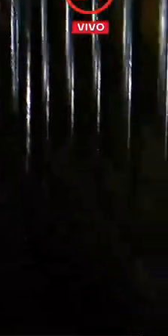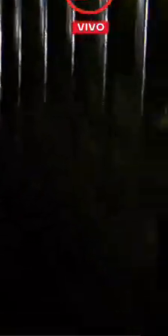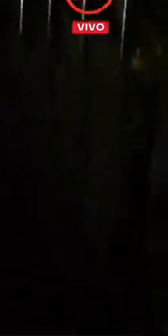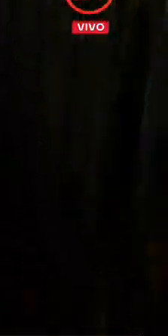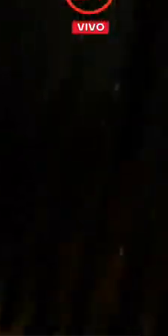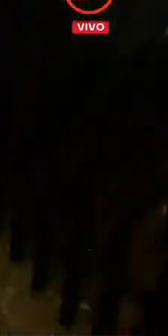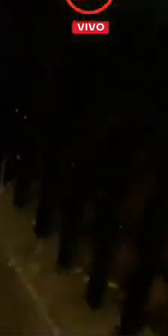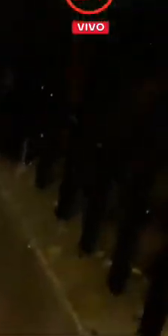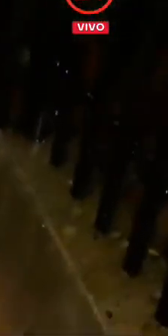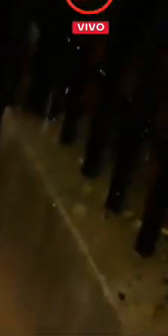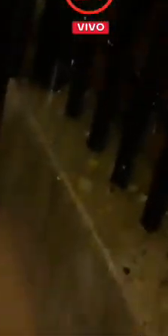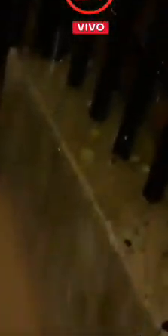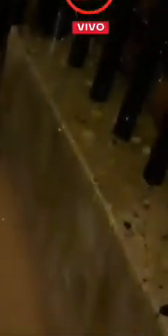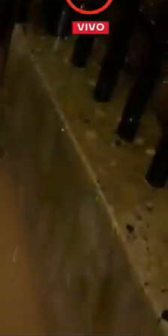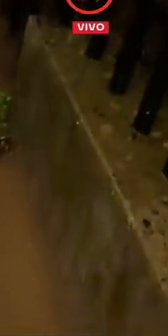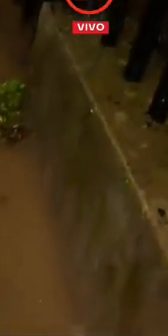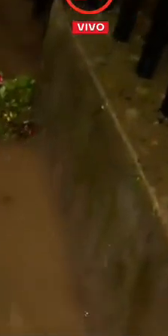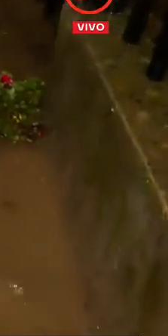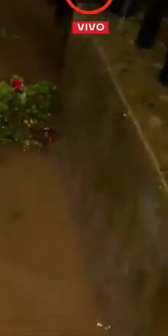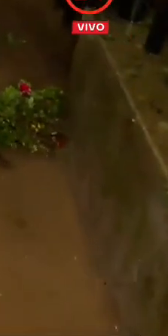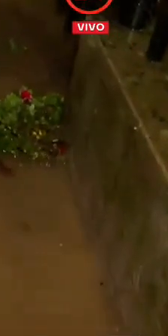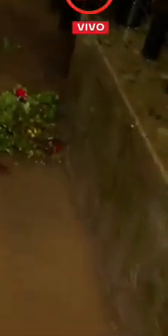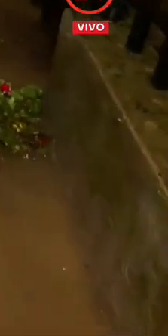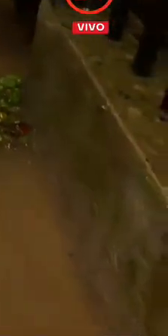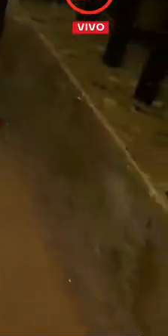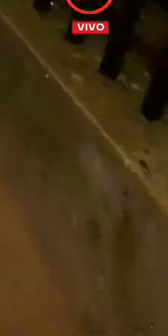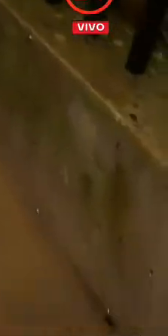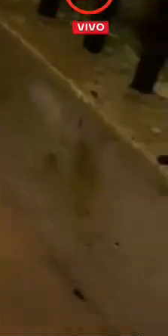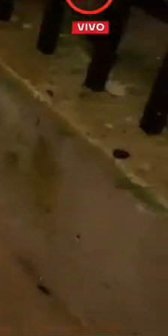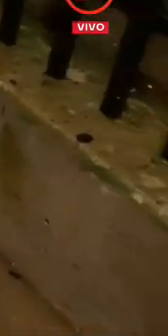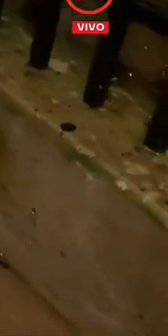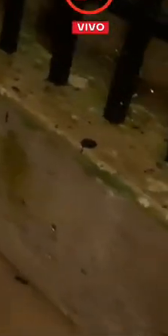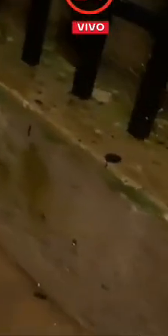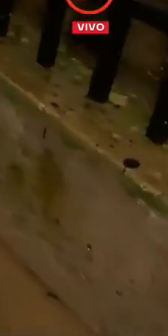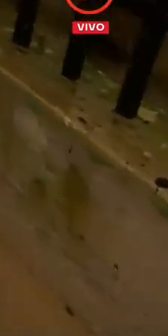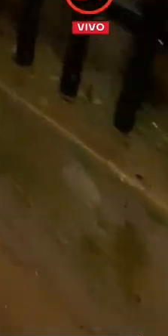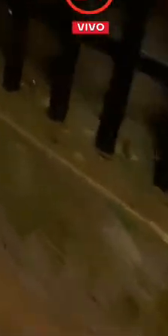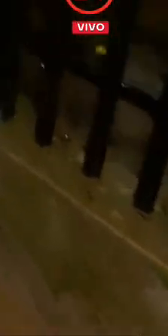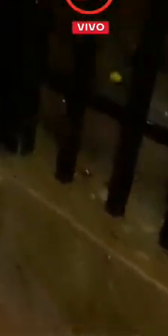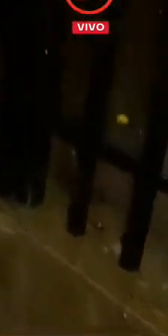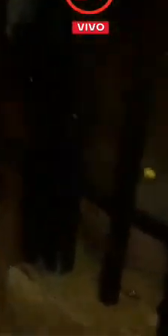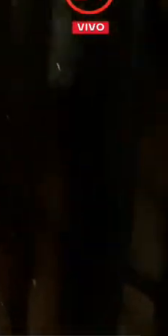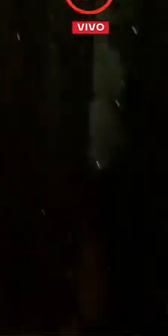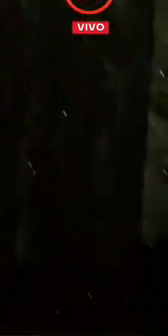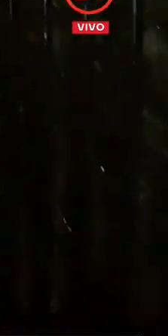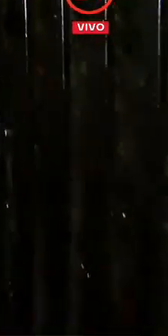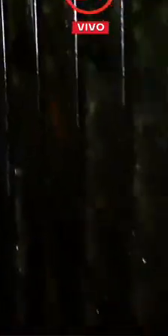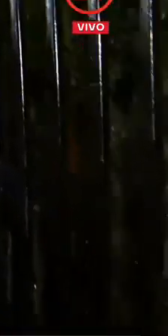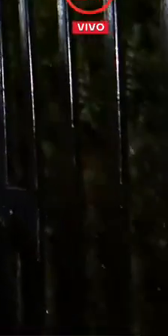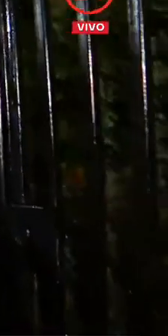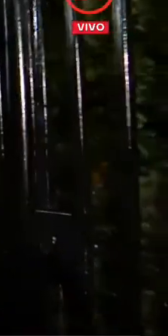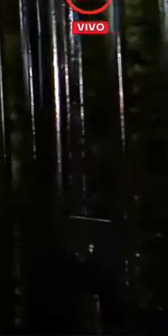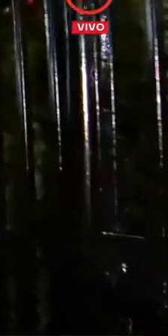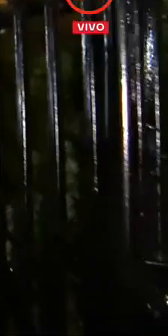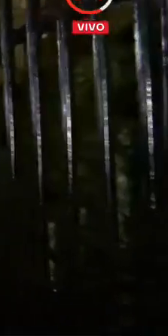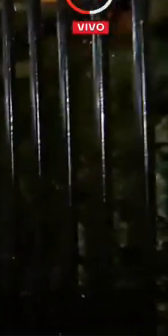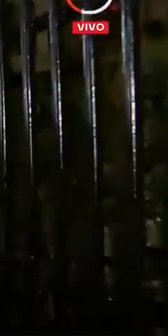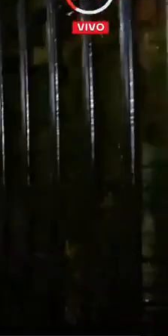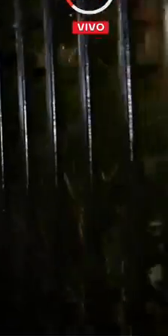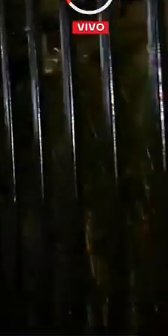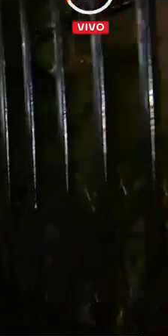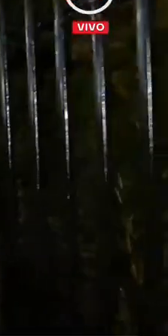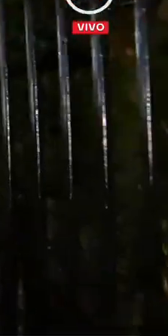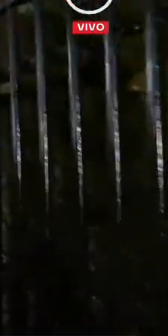tú te fijas aquí ya baja un poquitito, no sé si te das cuenta. Sí. En ese sector, en la intersección de Chaurren con Mont, mucho más alto. Y acá ya